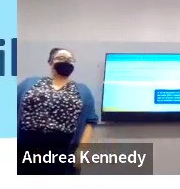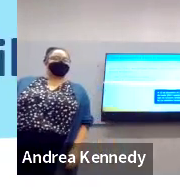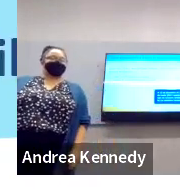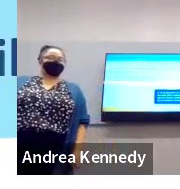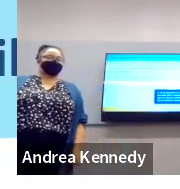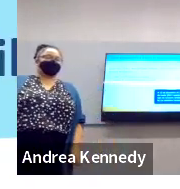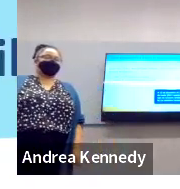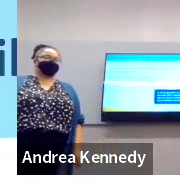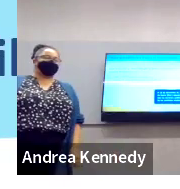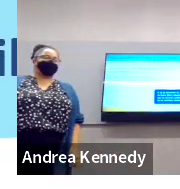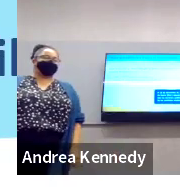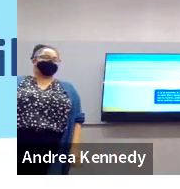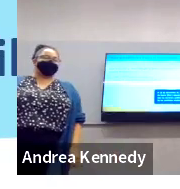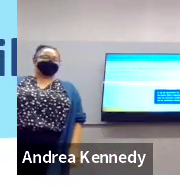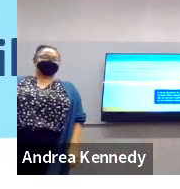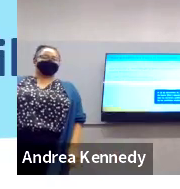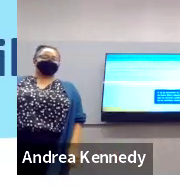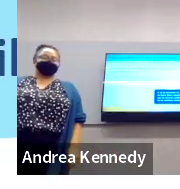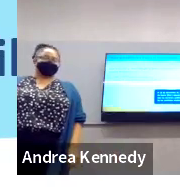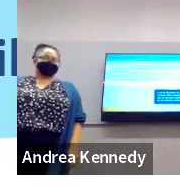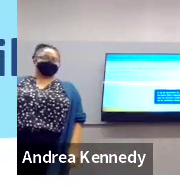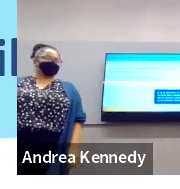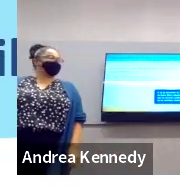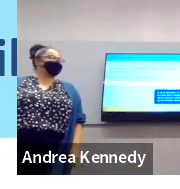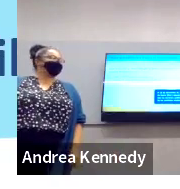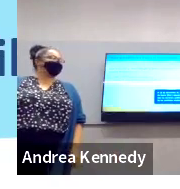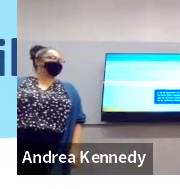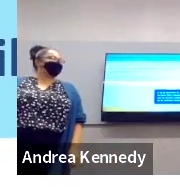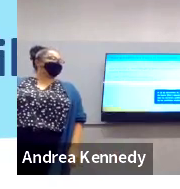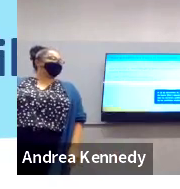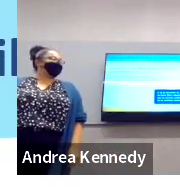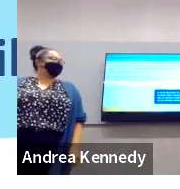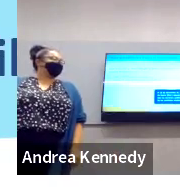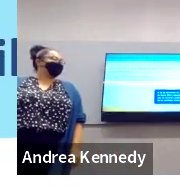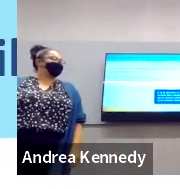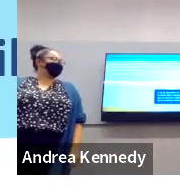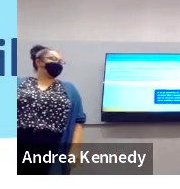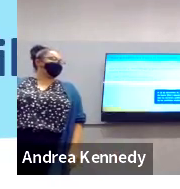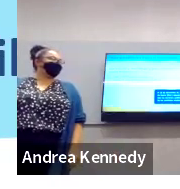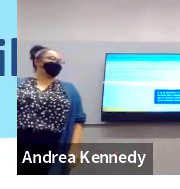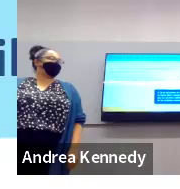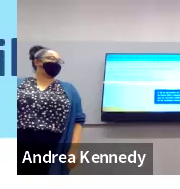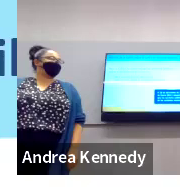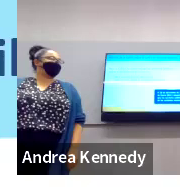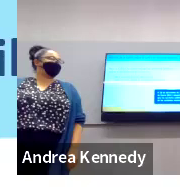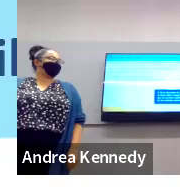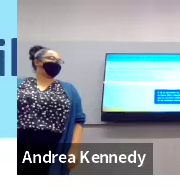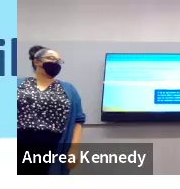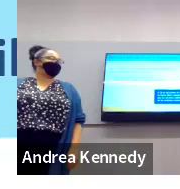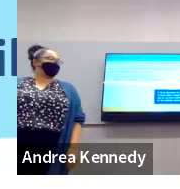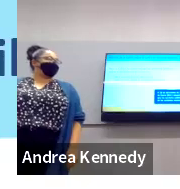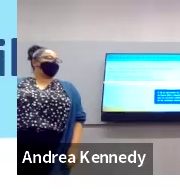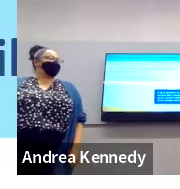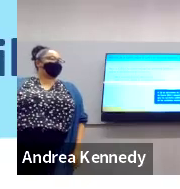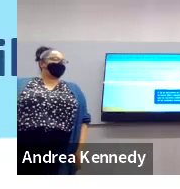Las normas de la SASFRA sobre el cobro de servicios públicos a los inquilinos. Bajo la ley SASFRA, la renta ya